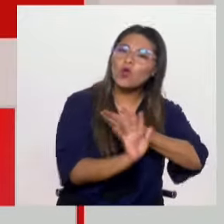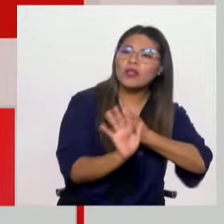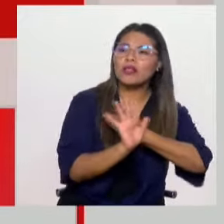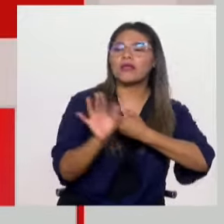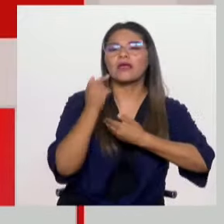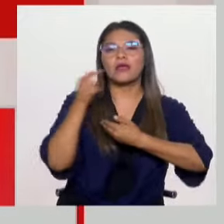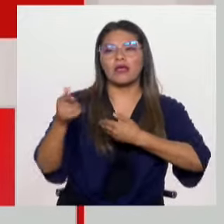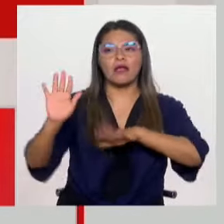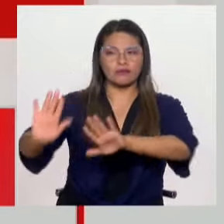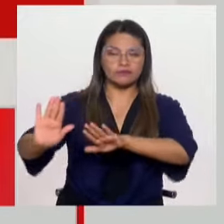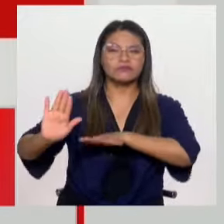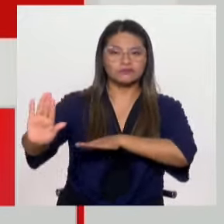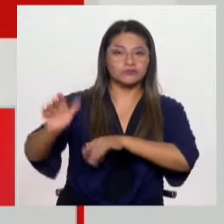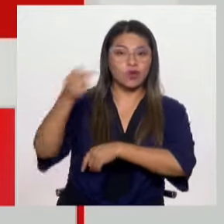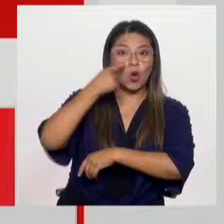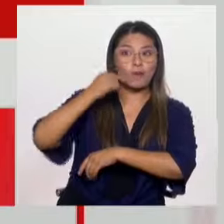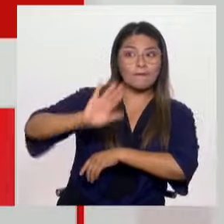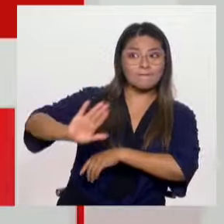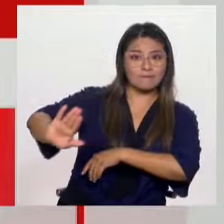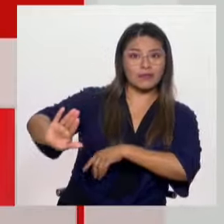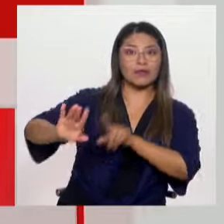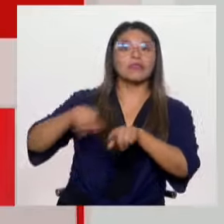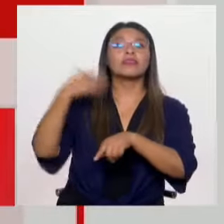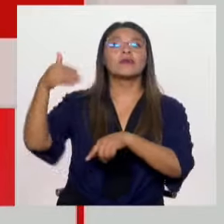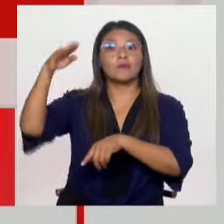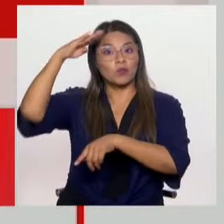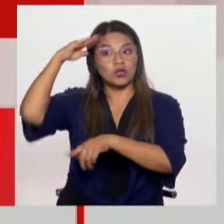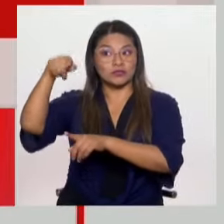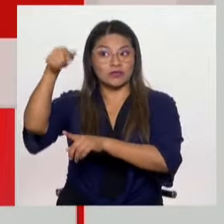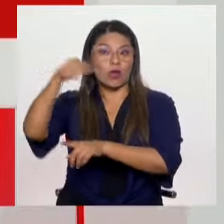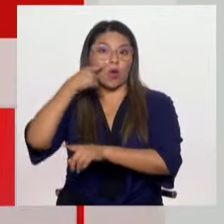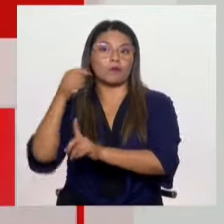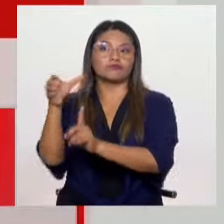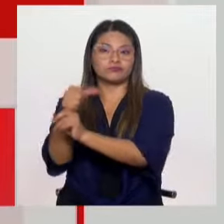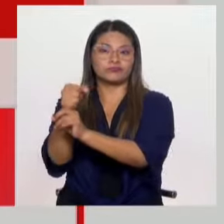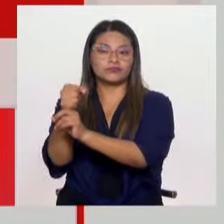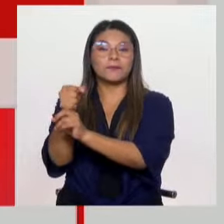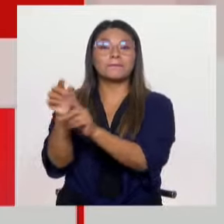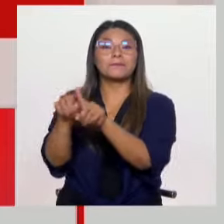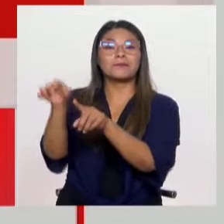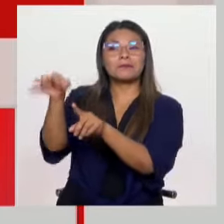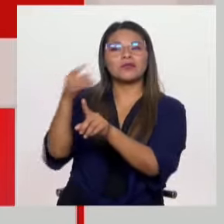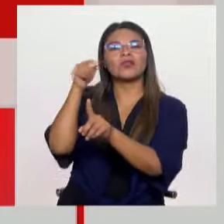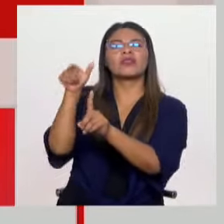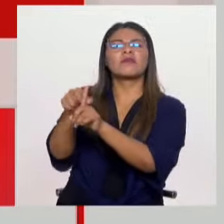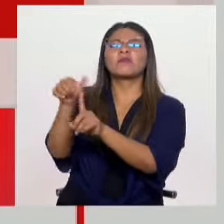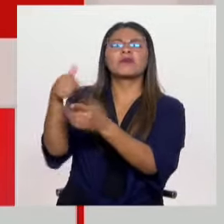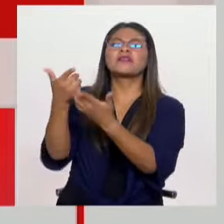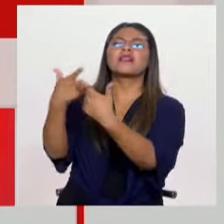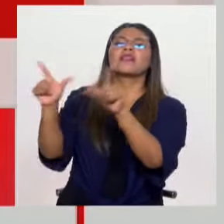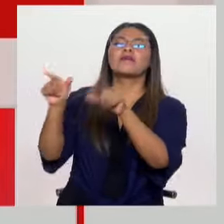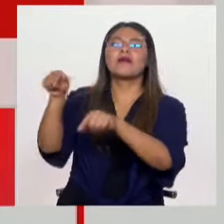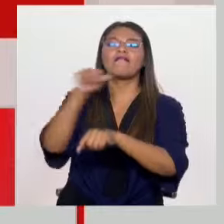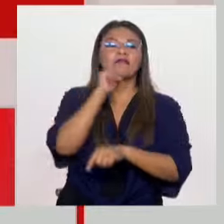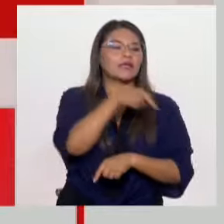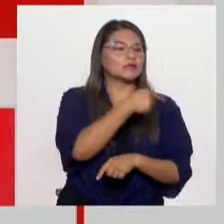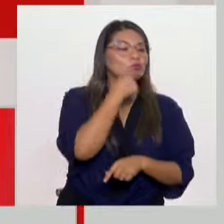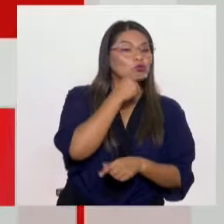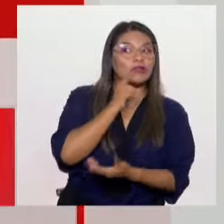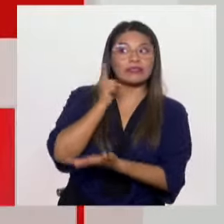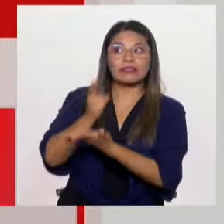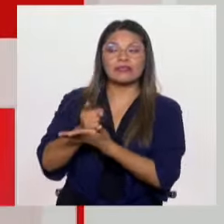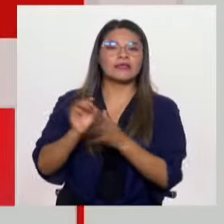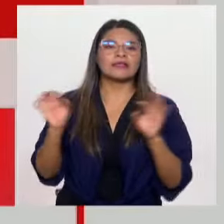continúe. Posteriormente, el agresor fue detenido por la policía, pero tuvo que ser liberado debido a que no fue denunciado por